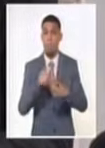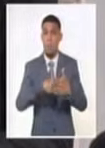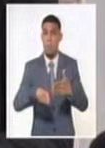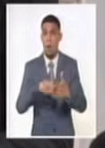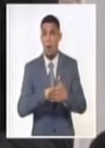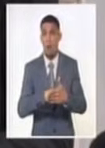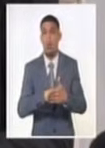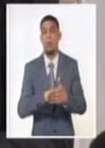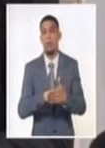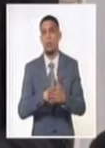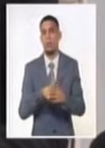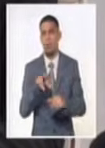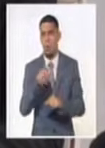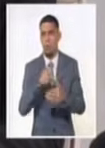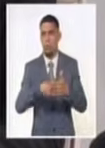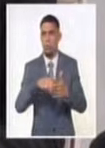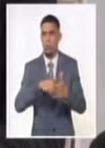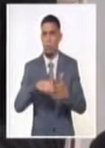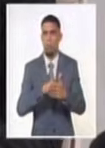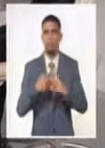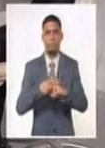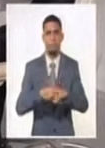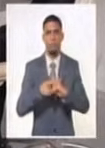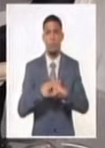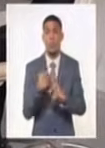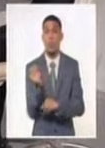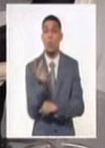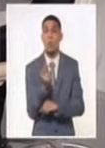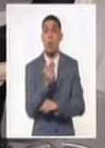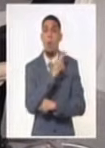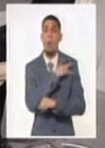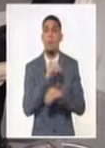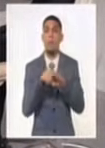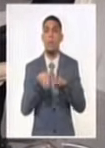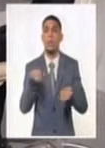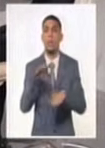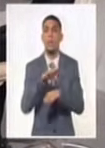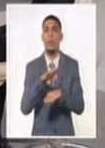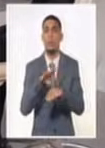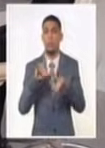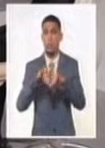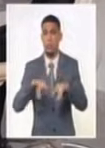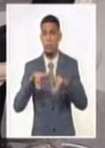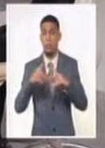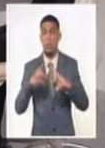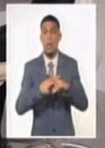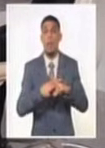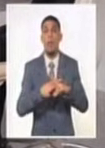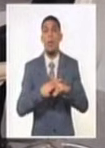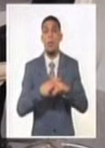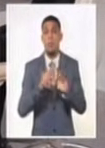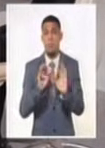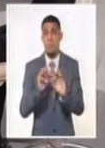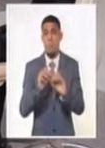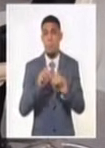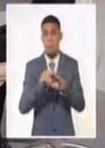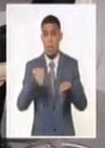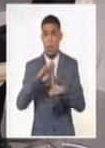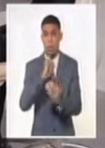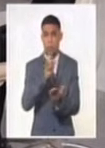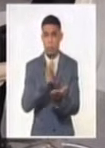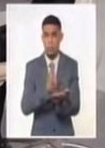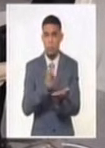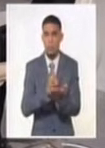estos dos ministerios, ¿no? Decidieron crear una escuela en la UCI, habilitaron estas escuelas y los